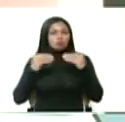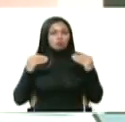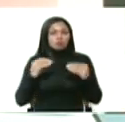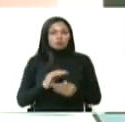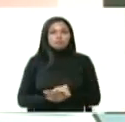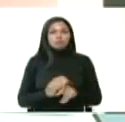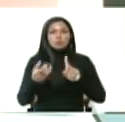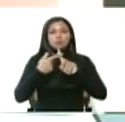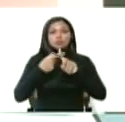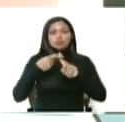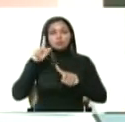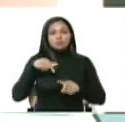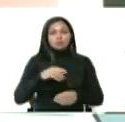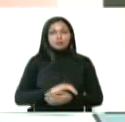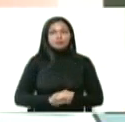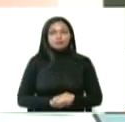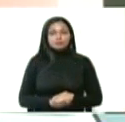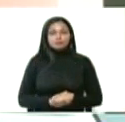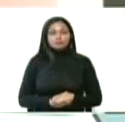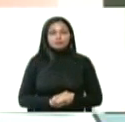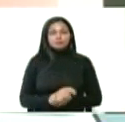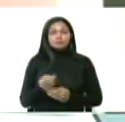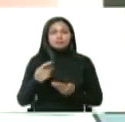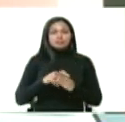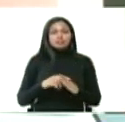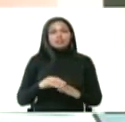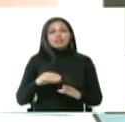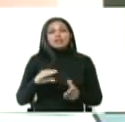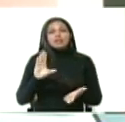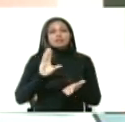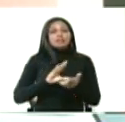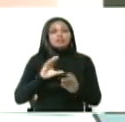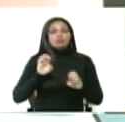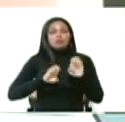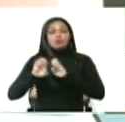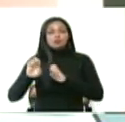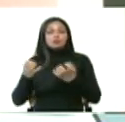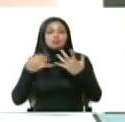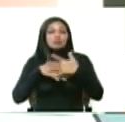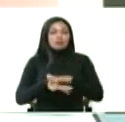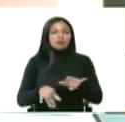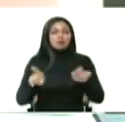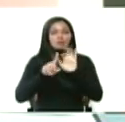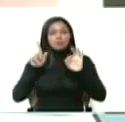dio positivo, está en el Centro de Diagnóstico Integral California Sur.